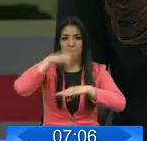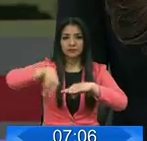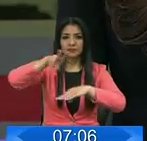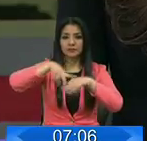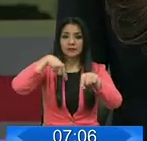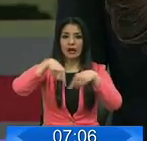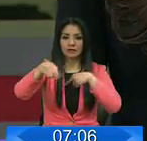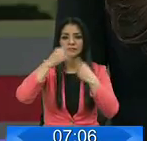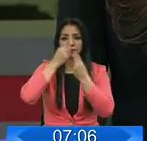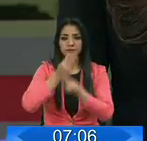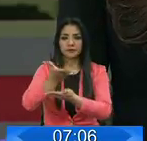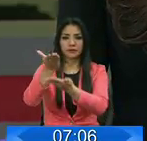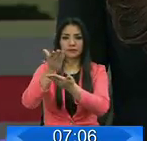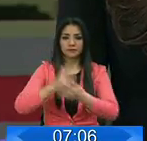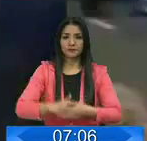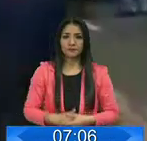postura.